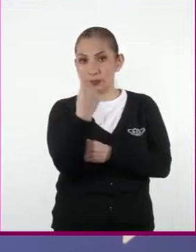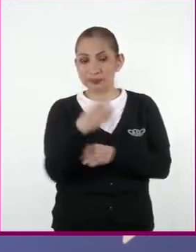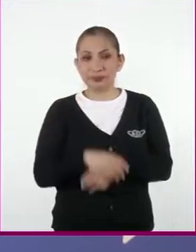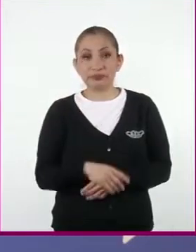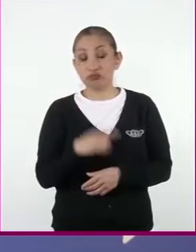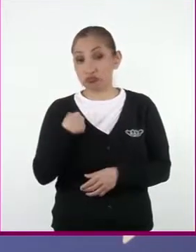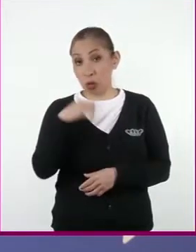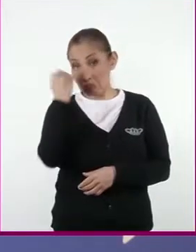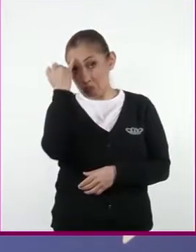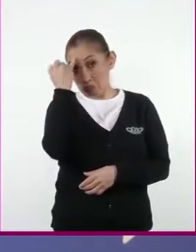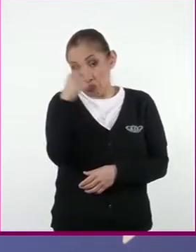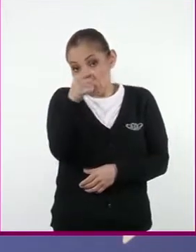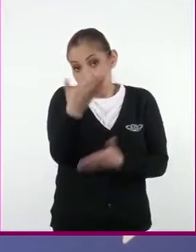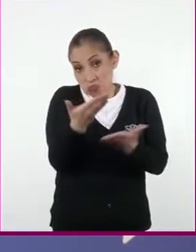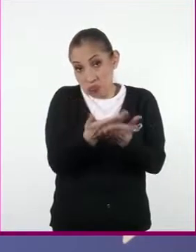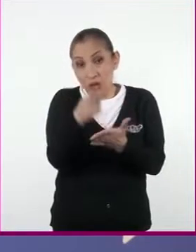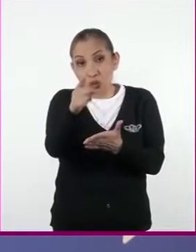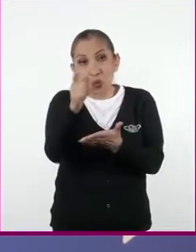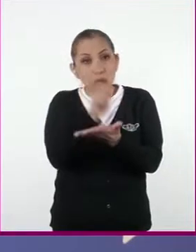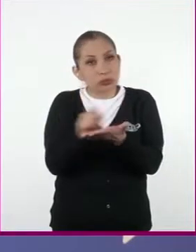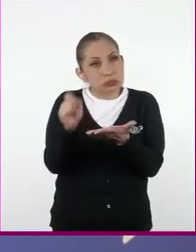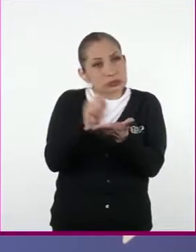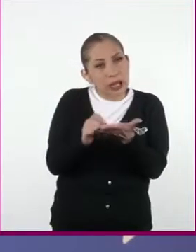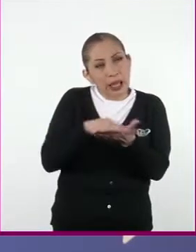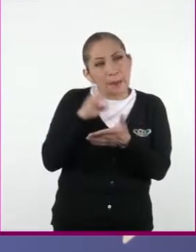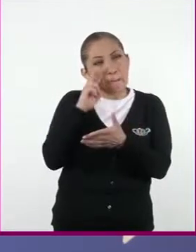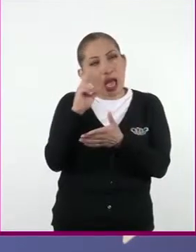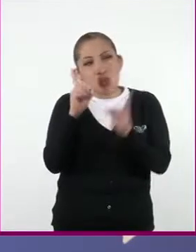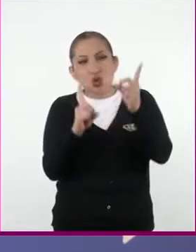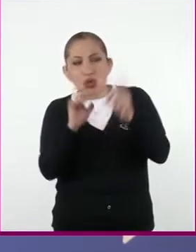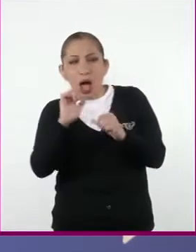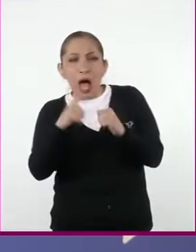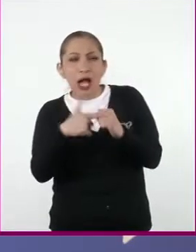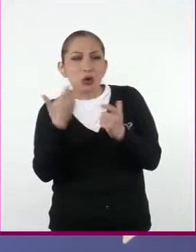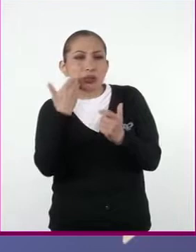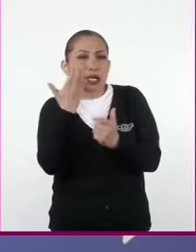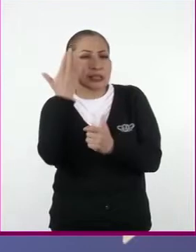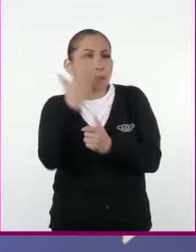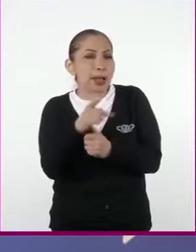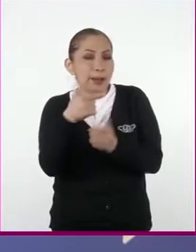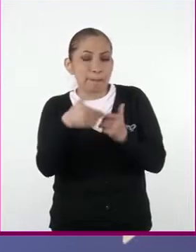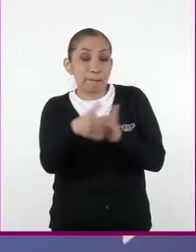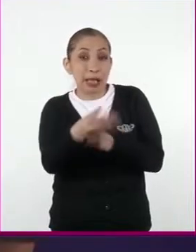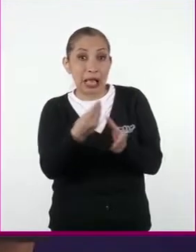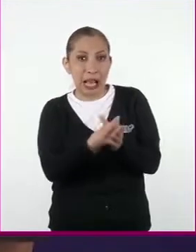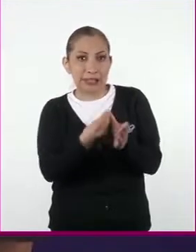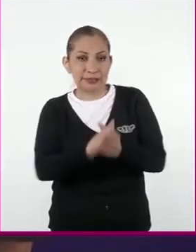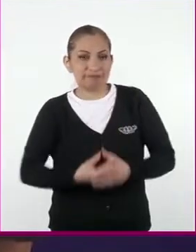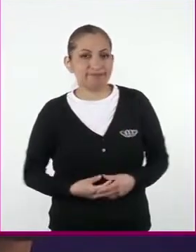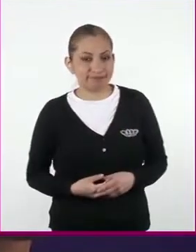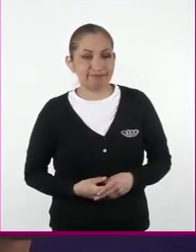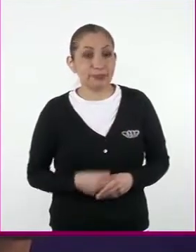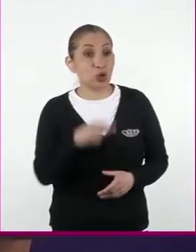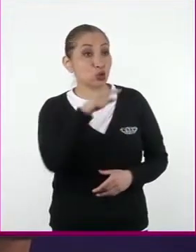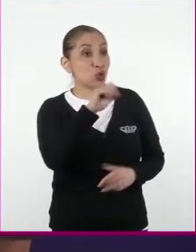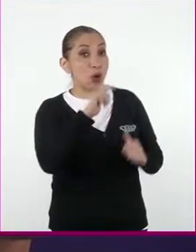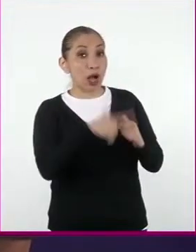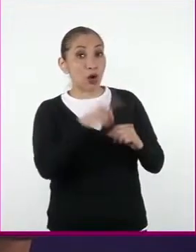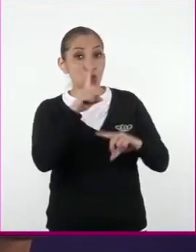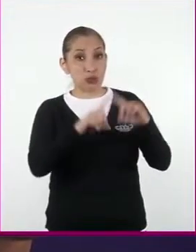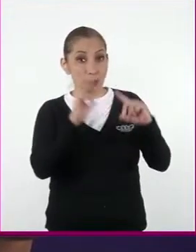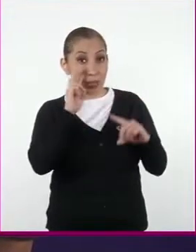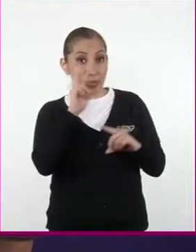Les sugerimos que realicen sus anotaciones y registren las dudas e inquietudes que surjan durante la sesión. Si tienen dudas,